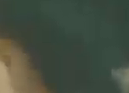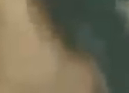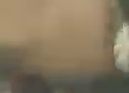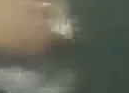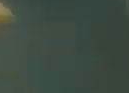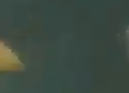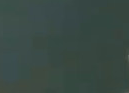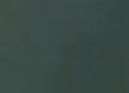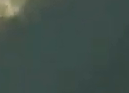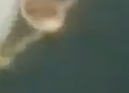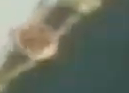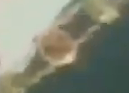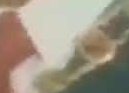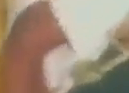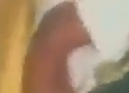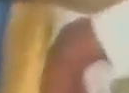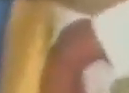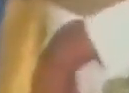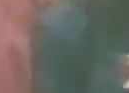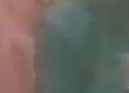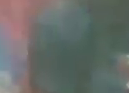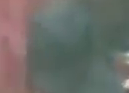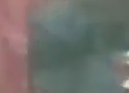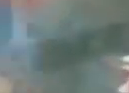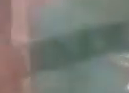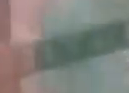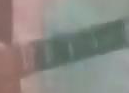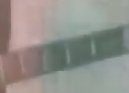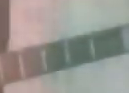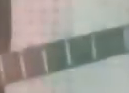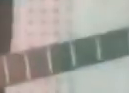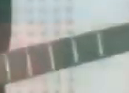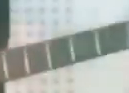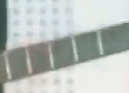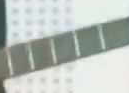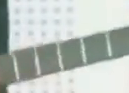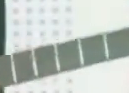misa y va a volver con Sandino, con Eche Martí